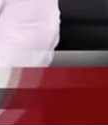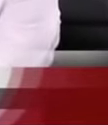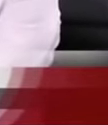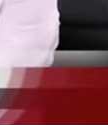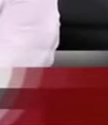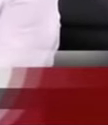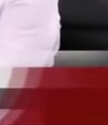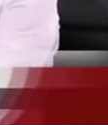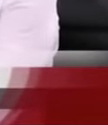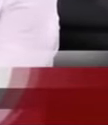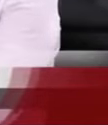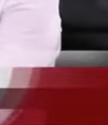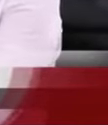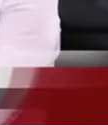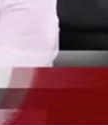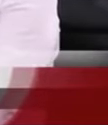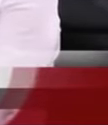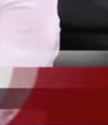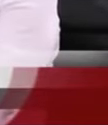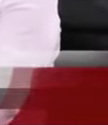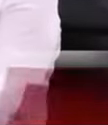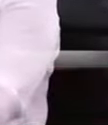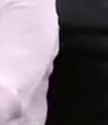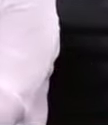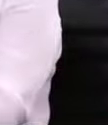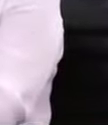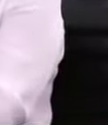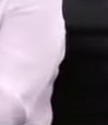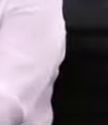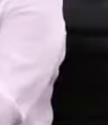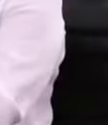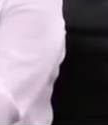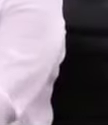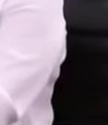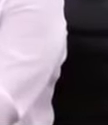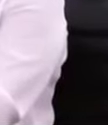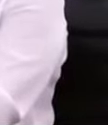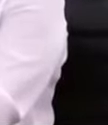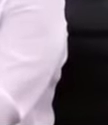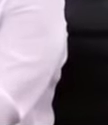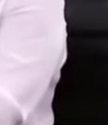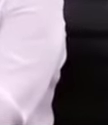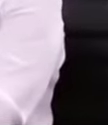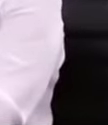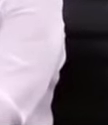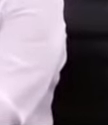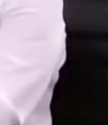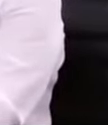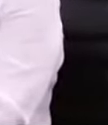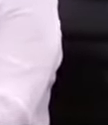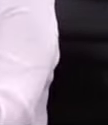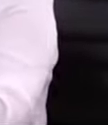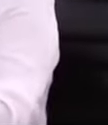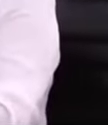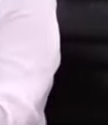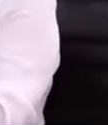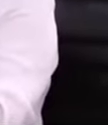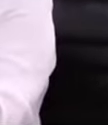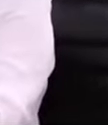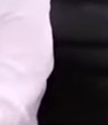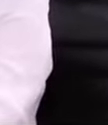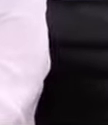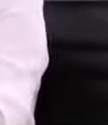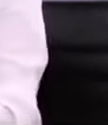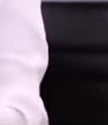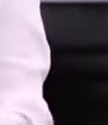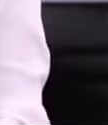me parece que es el colmo que en el 2017 no podamos salir de esta modalidad de